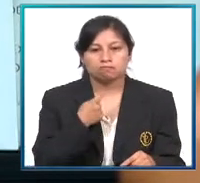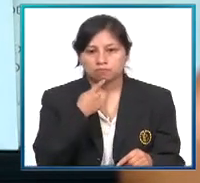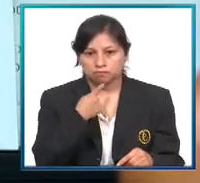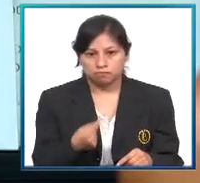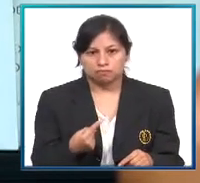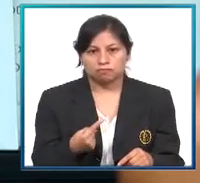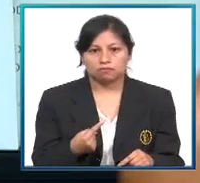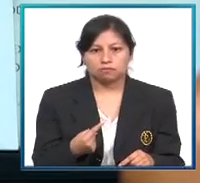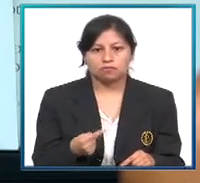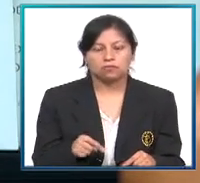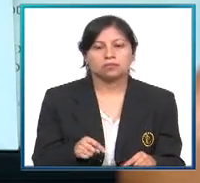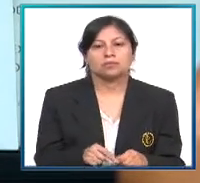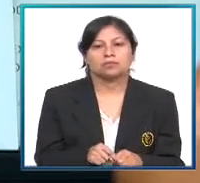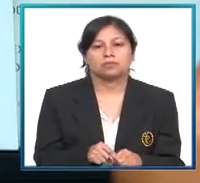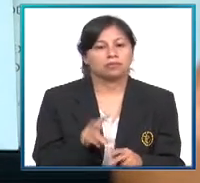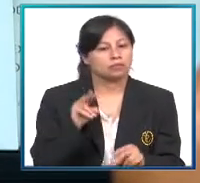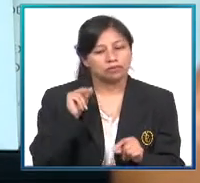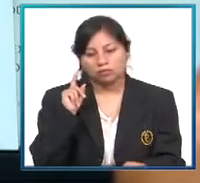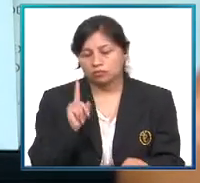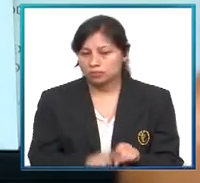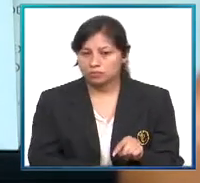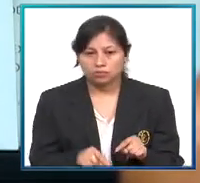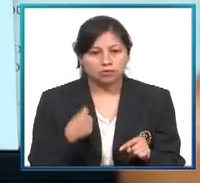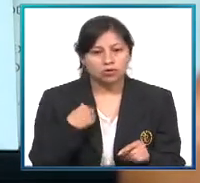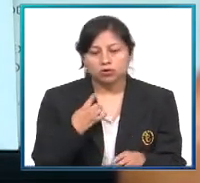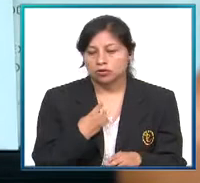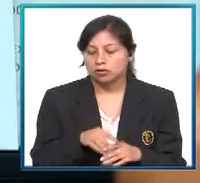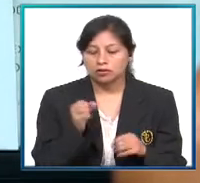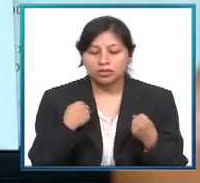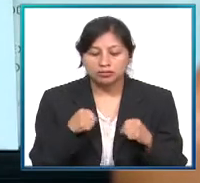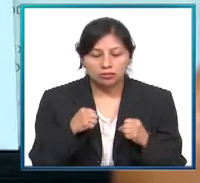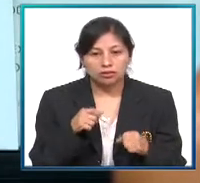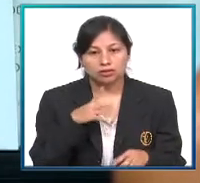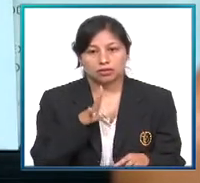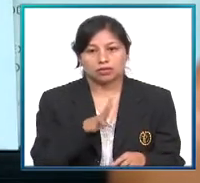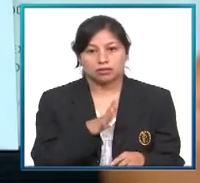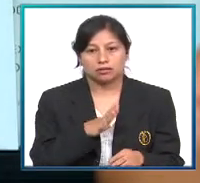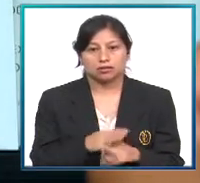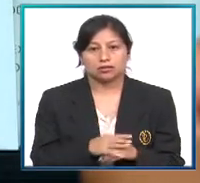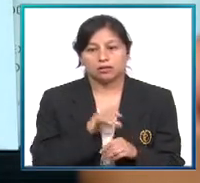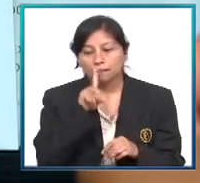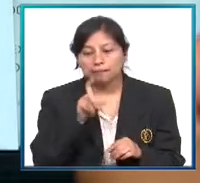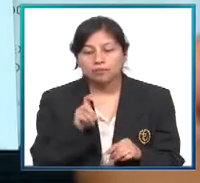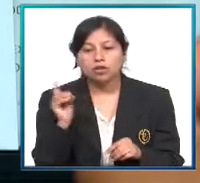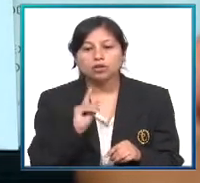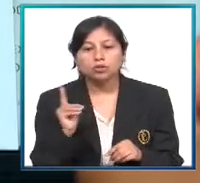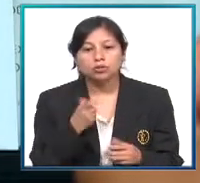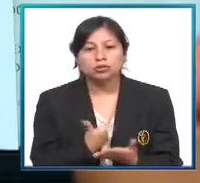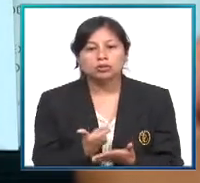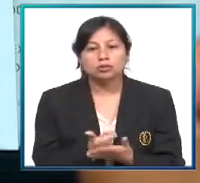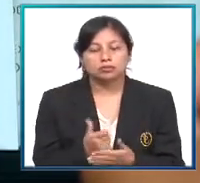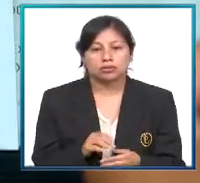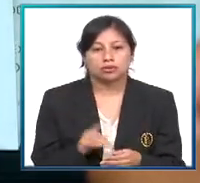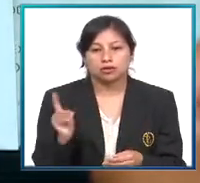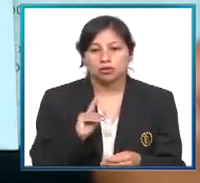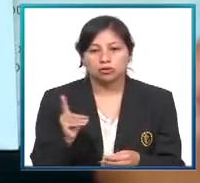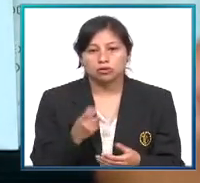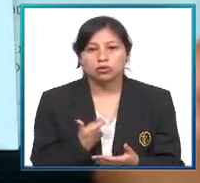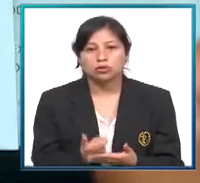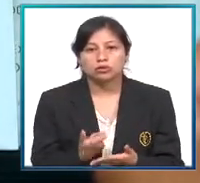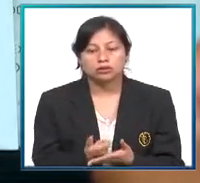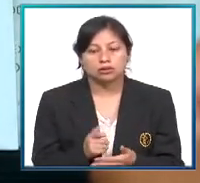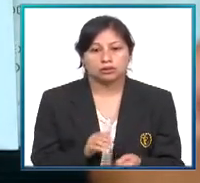reitero, esto es algo que no debería haber pasado, y todos los guatemaltecos se preguntan, ¿en dónde está el dinero? ¿En dónde está el